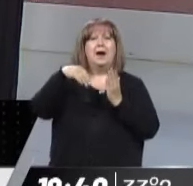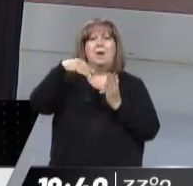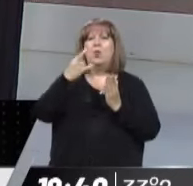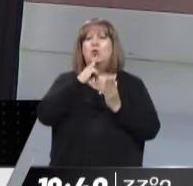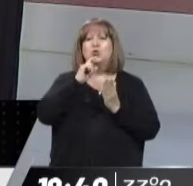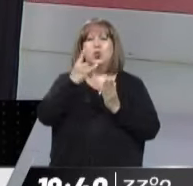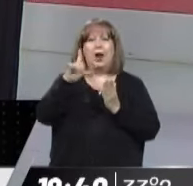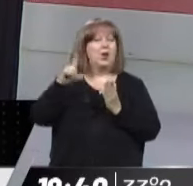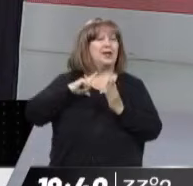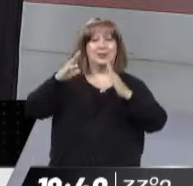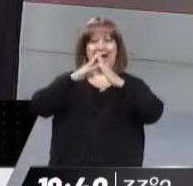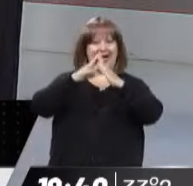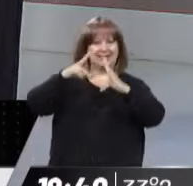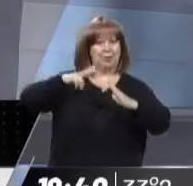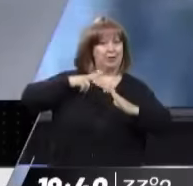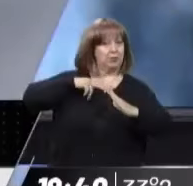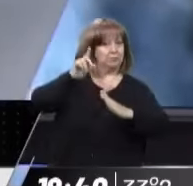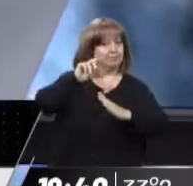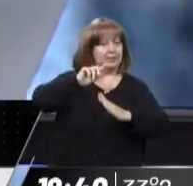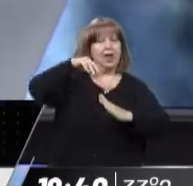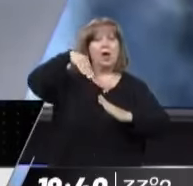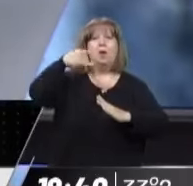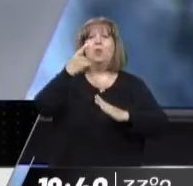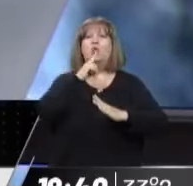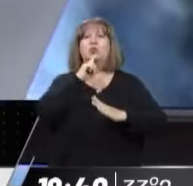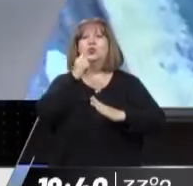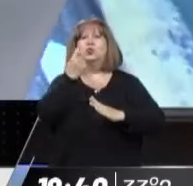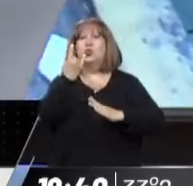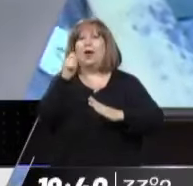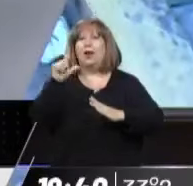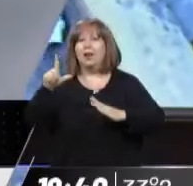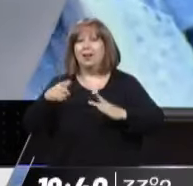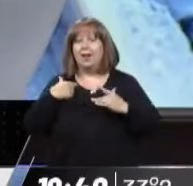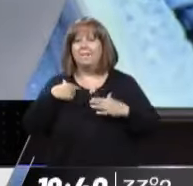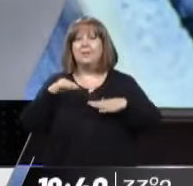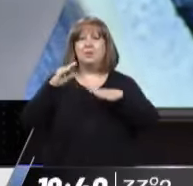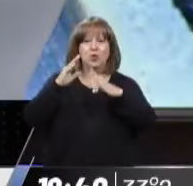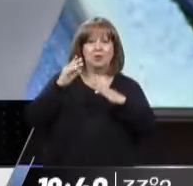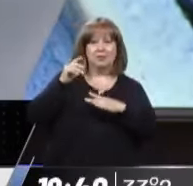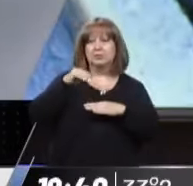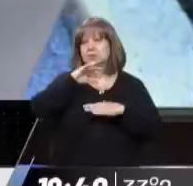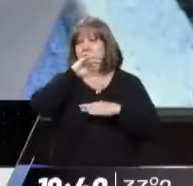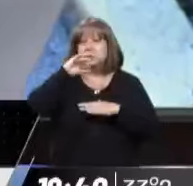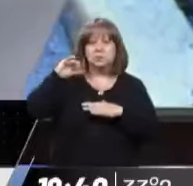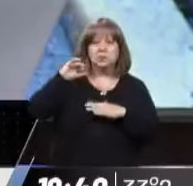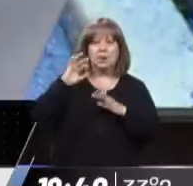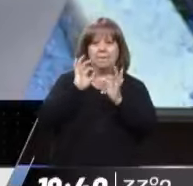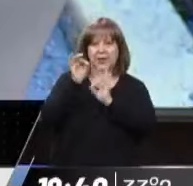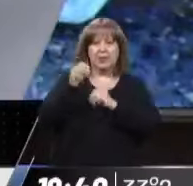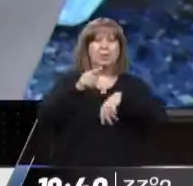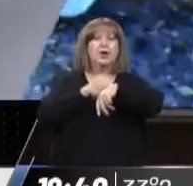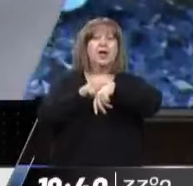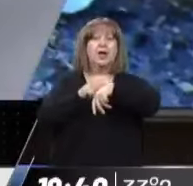pero no es una vivienda particular. Pero sí se trataba de una persona que había visto, observado todo, porque fue en plena luz